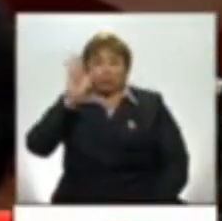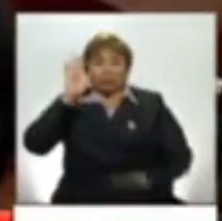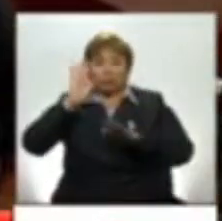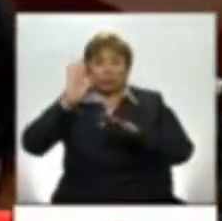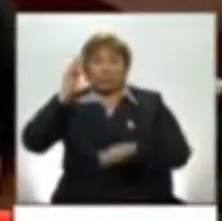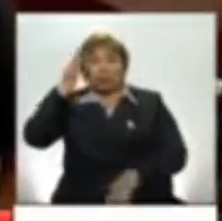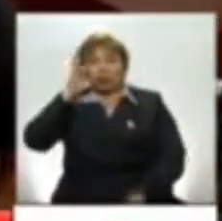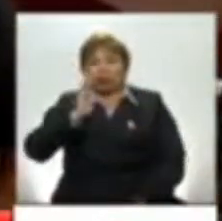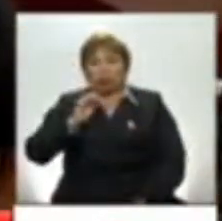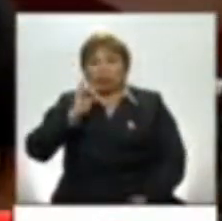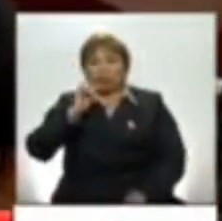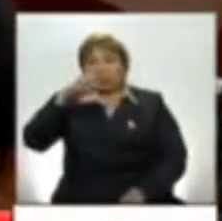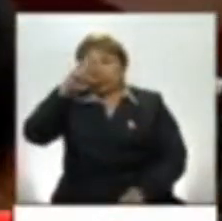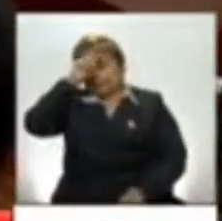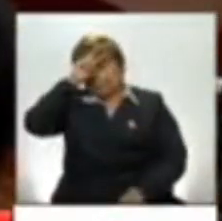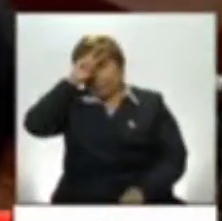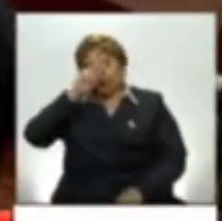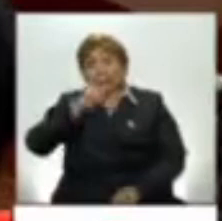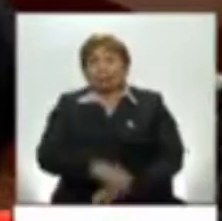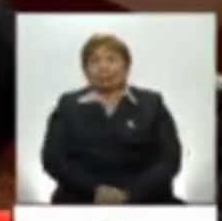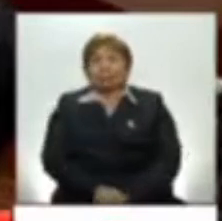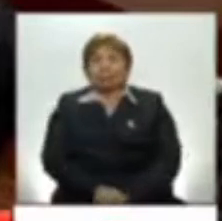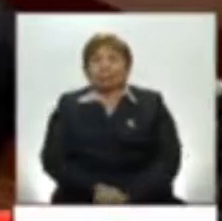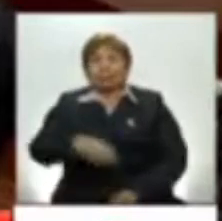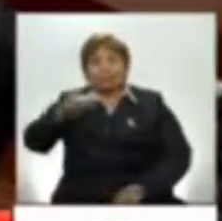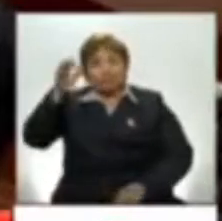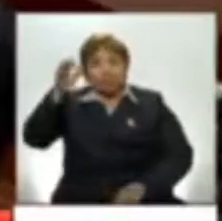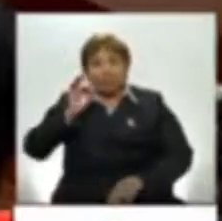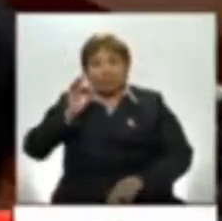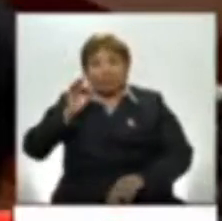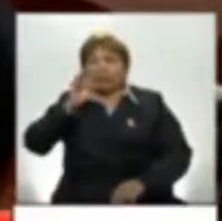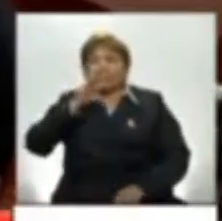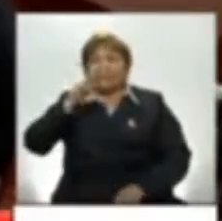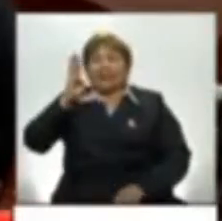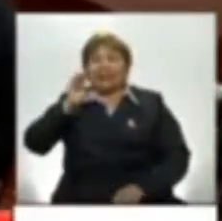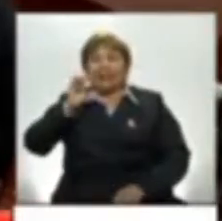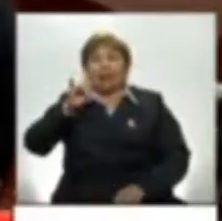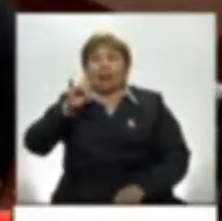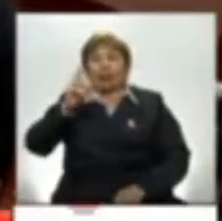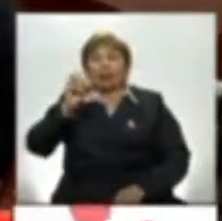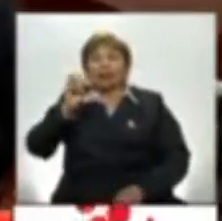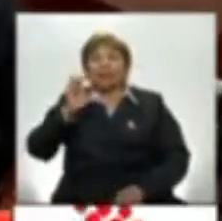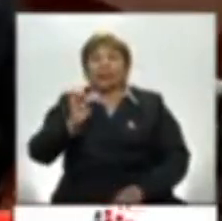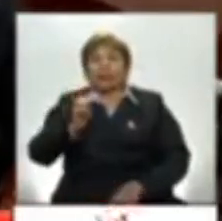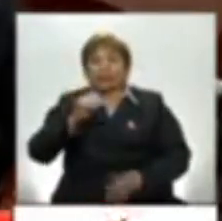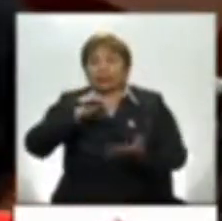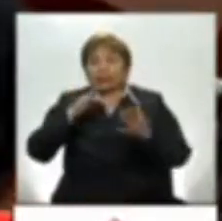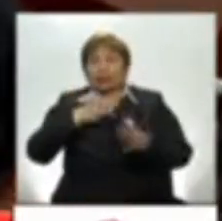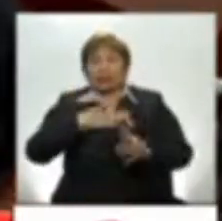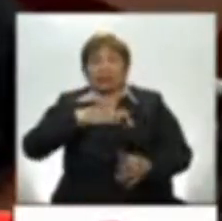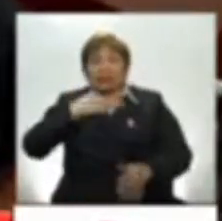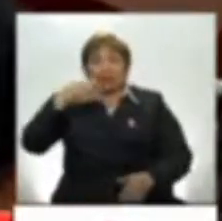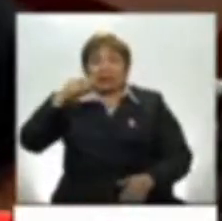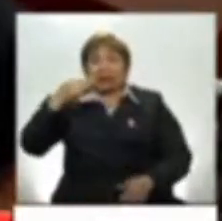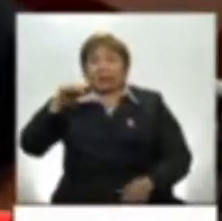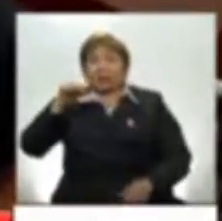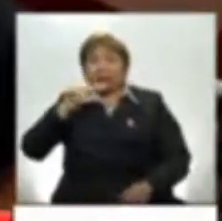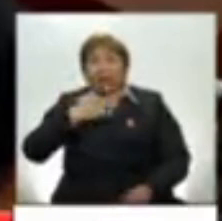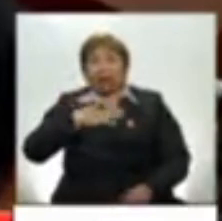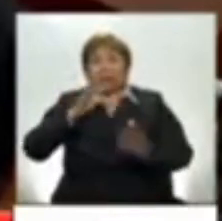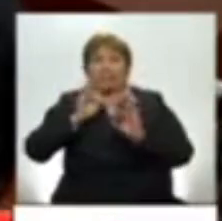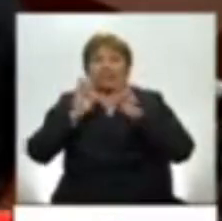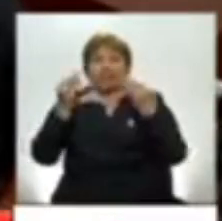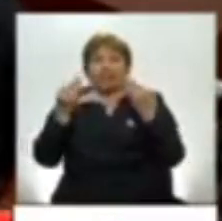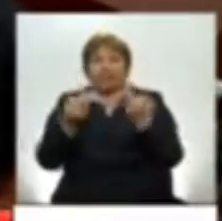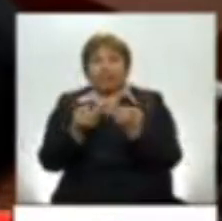por la patria, por la memoria de Fernando Belaúnde Terry, por mi padre, mi madre, mi